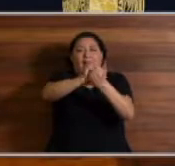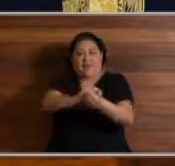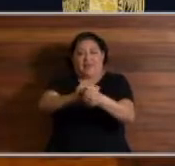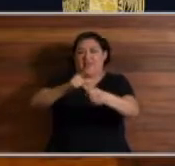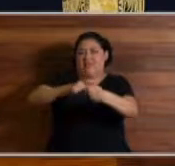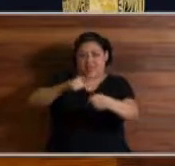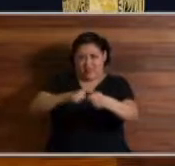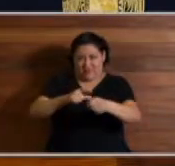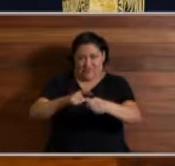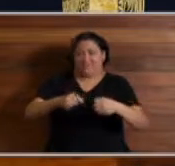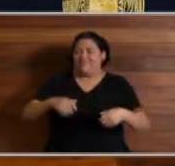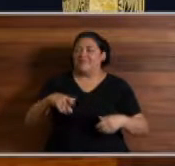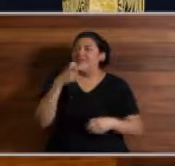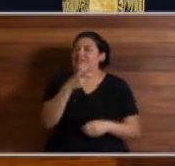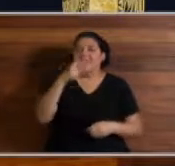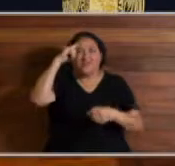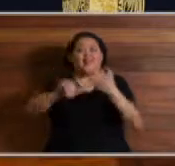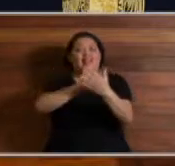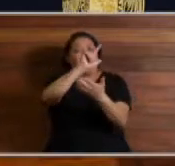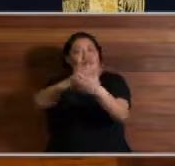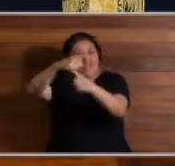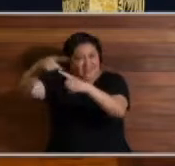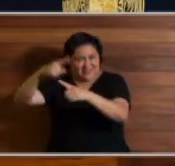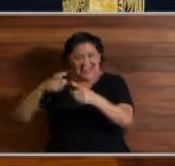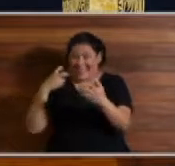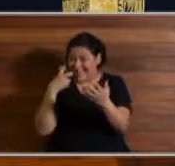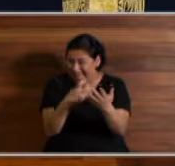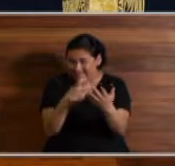en legislación. Pero este también